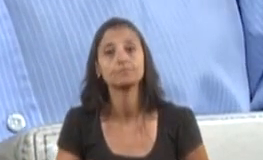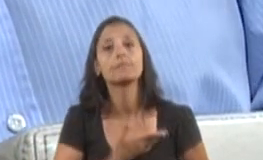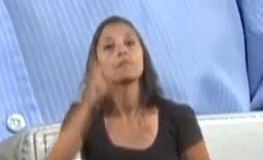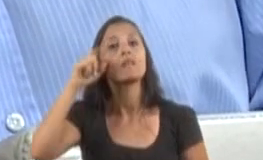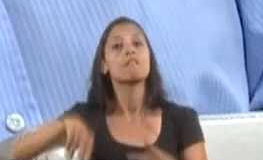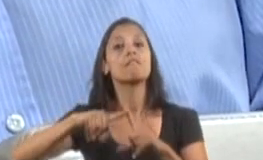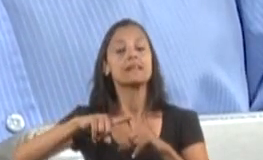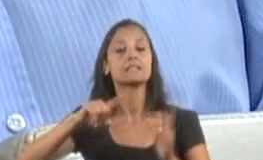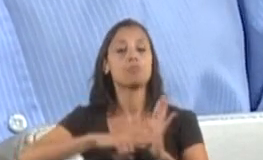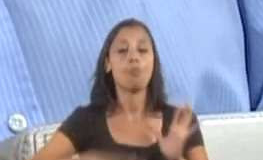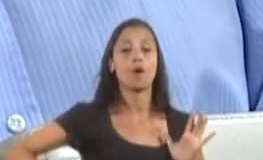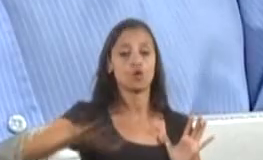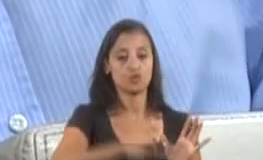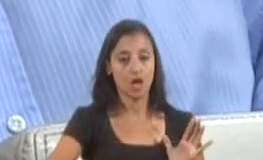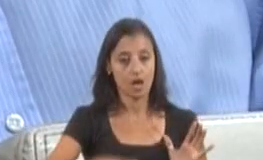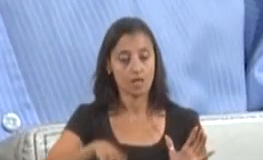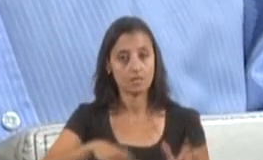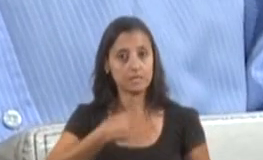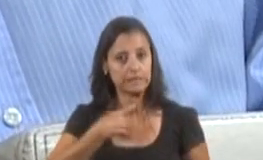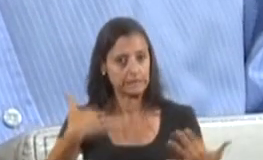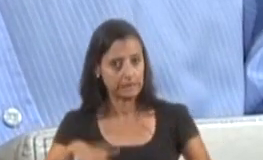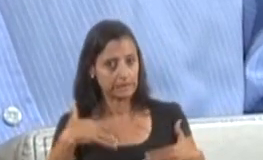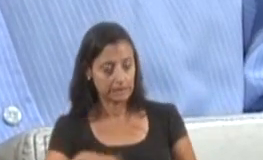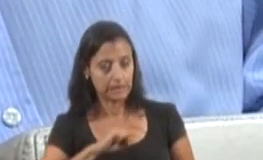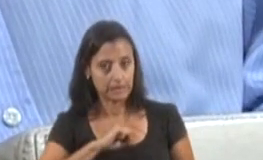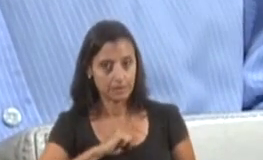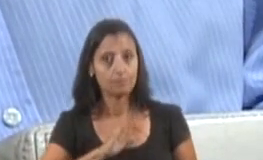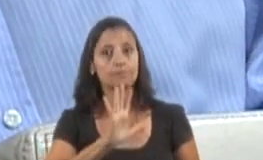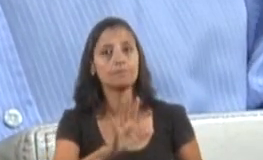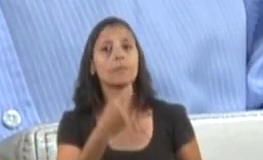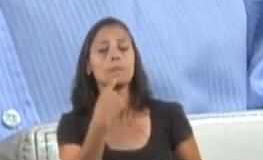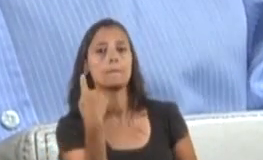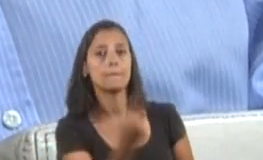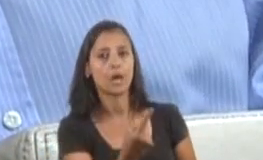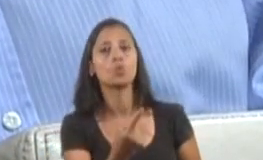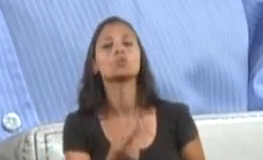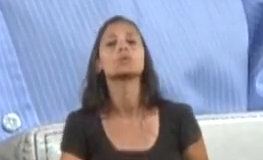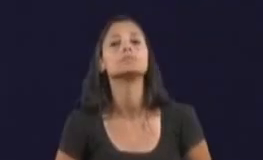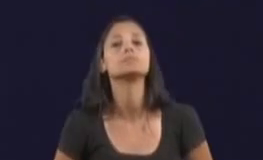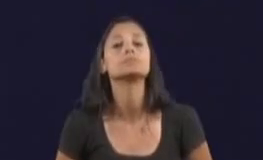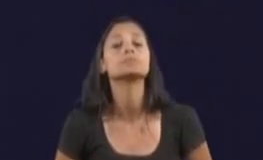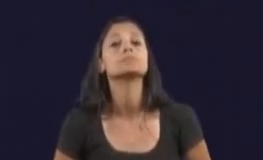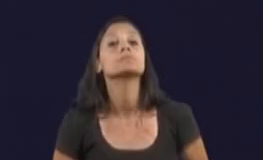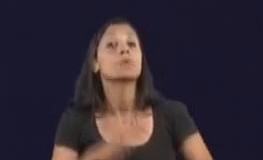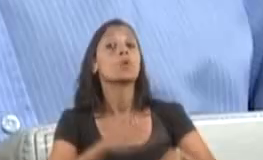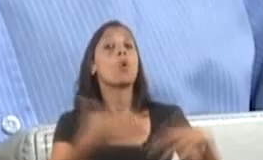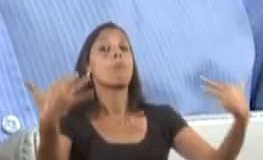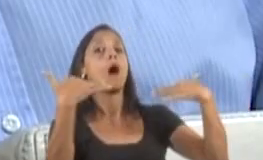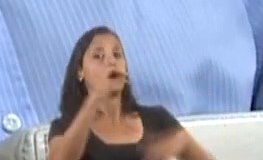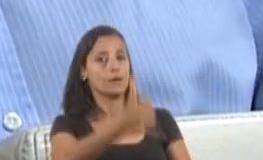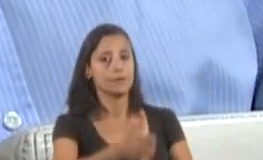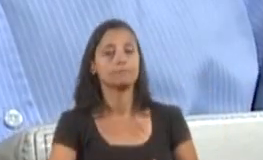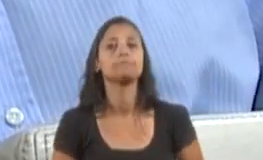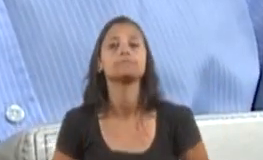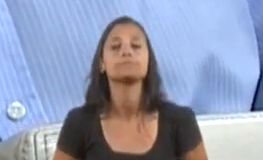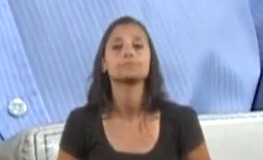Buenos Aires. Parezco un Mundo Rivero, tengo la garganta destruida. Bueno, quería preguntarte por lo que dijiste. Es la al época principio. por los aires. Estamos con los aire